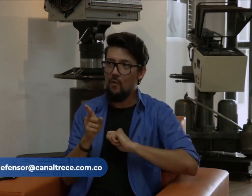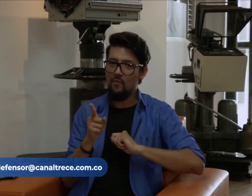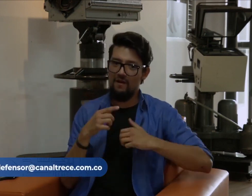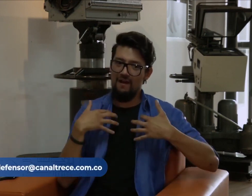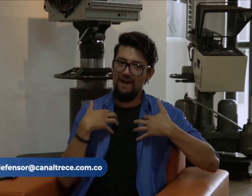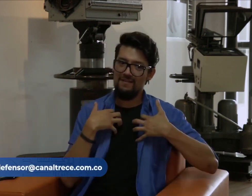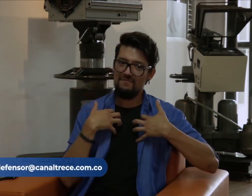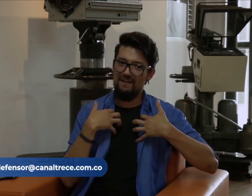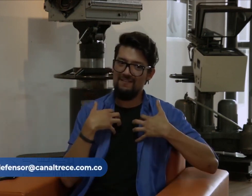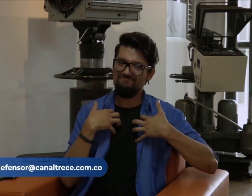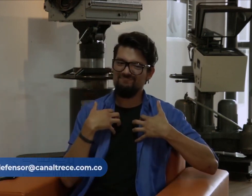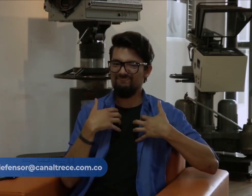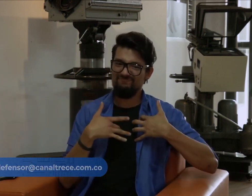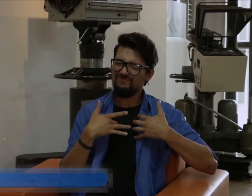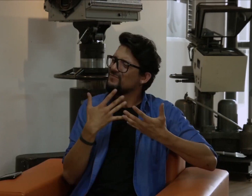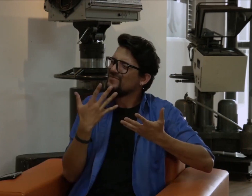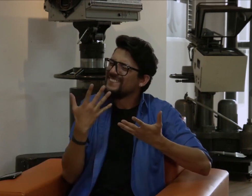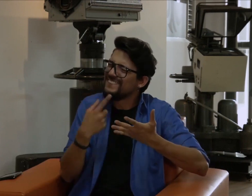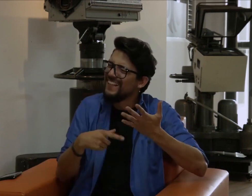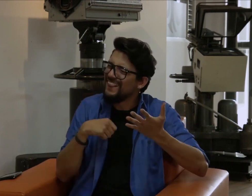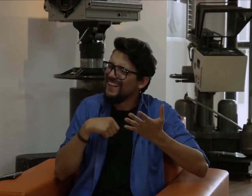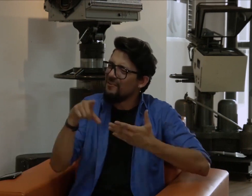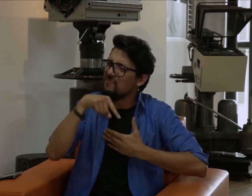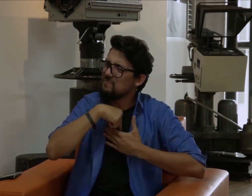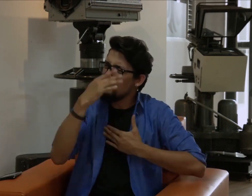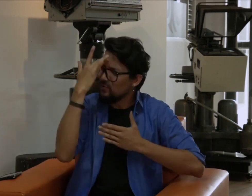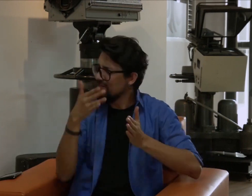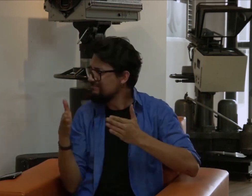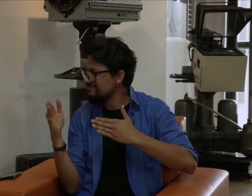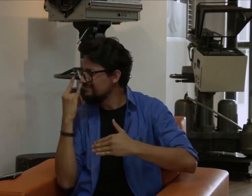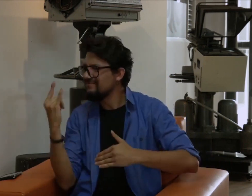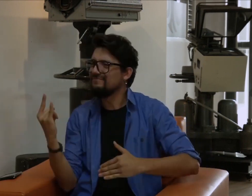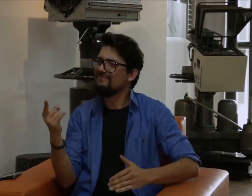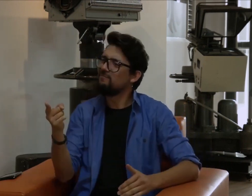cambio tan radical de la veterinaria a la fotografía?